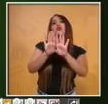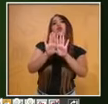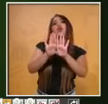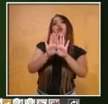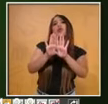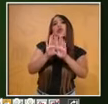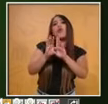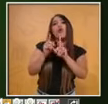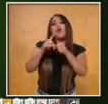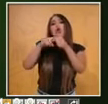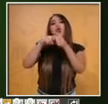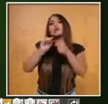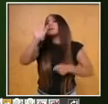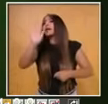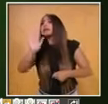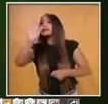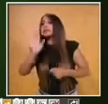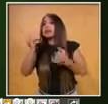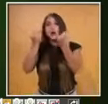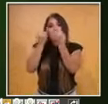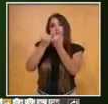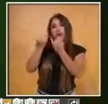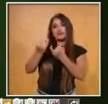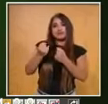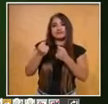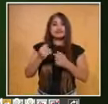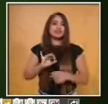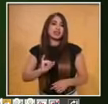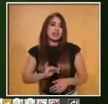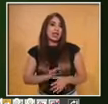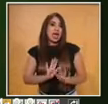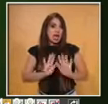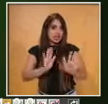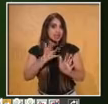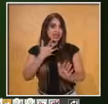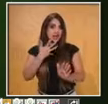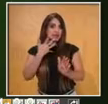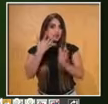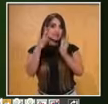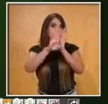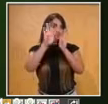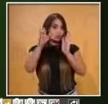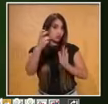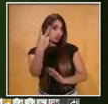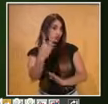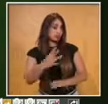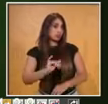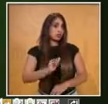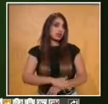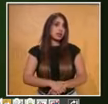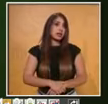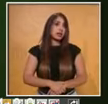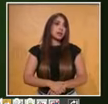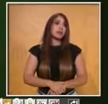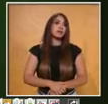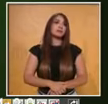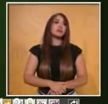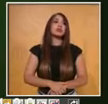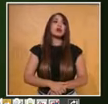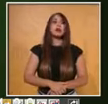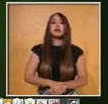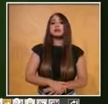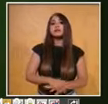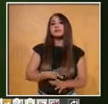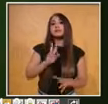perlas. Así es. Aquí ya te dimos dos ejemplos. Vamos a ver cómo en la adivinanza se está